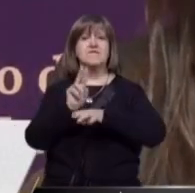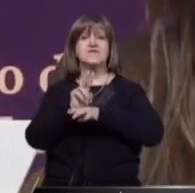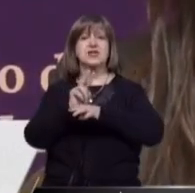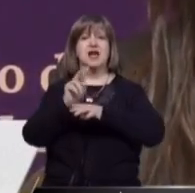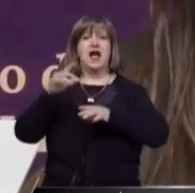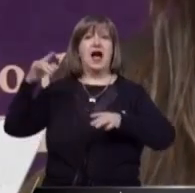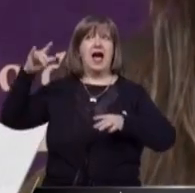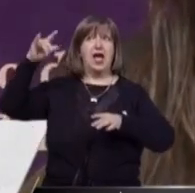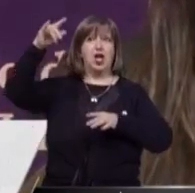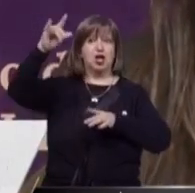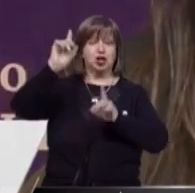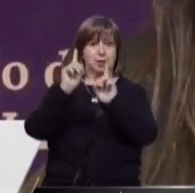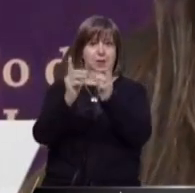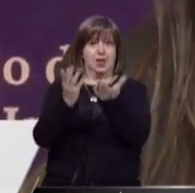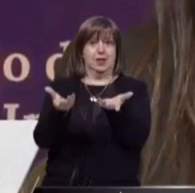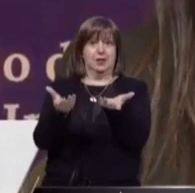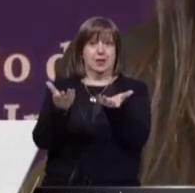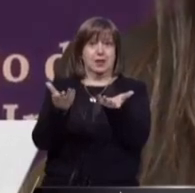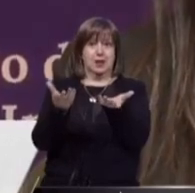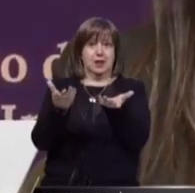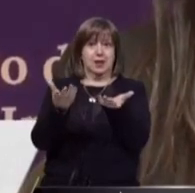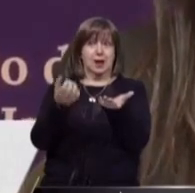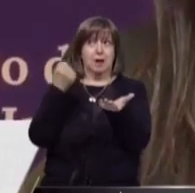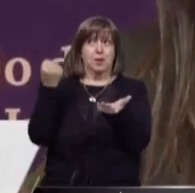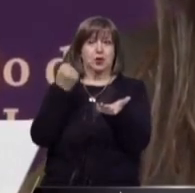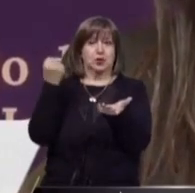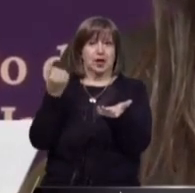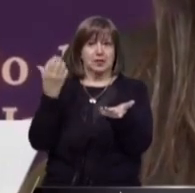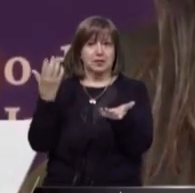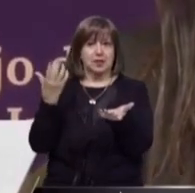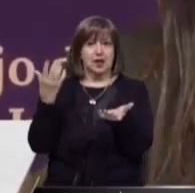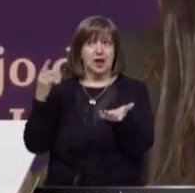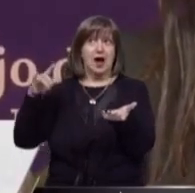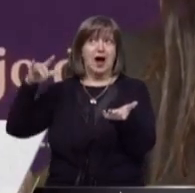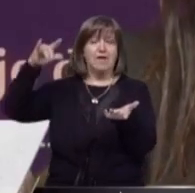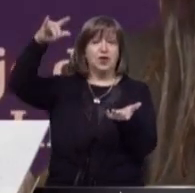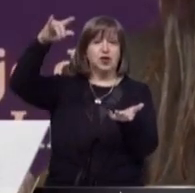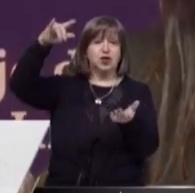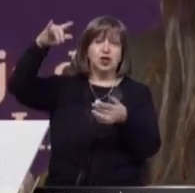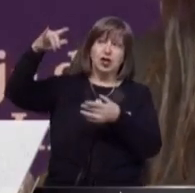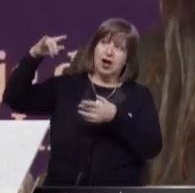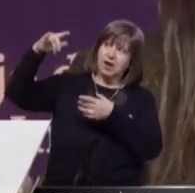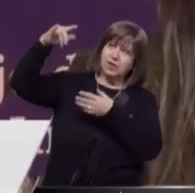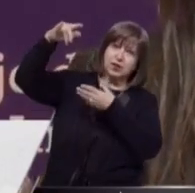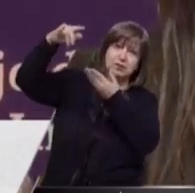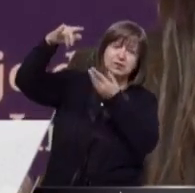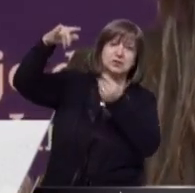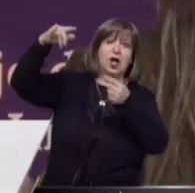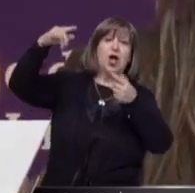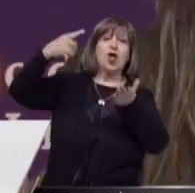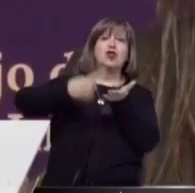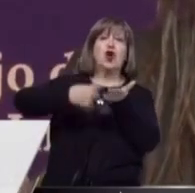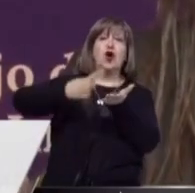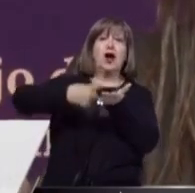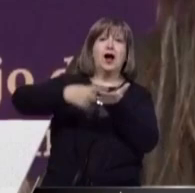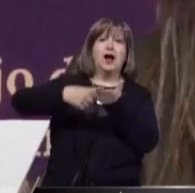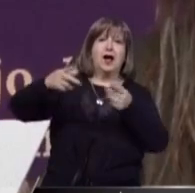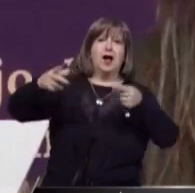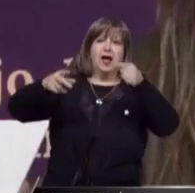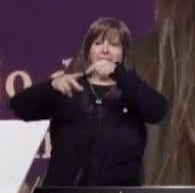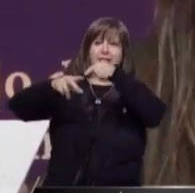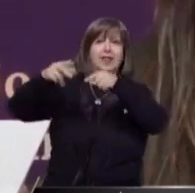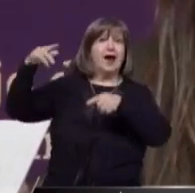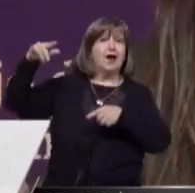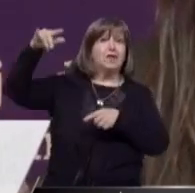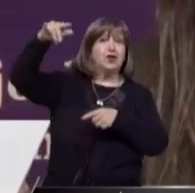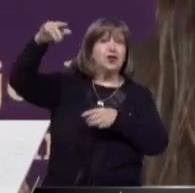aéreo, algo que es trascendental y que tiene un impacto directo en el ingreso de estupefacientes, de narcóticos